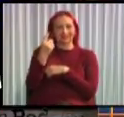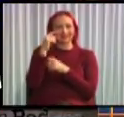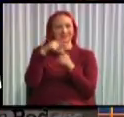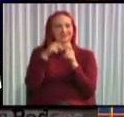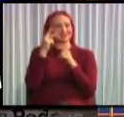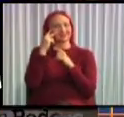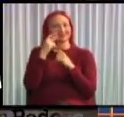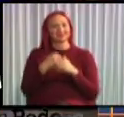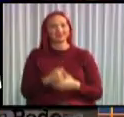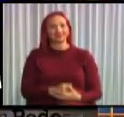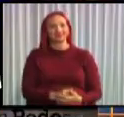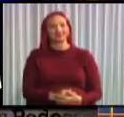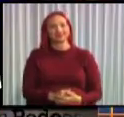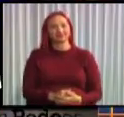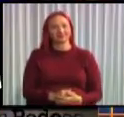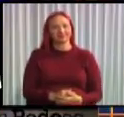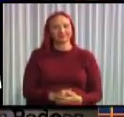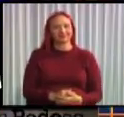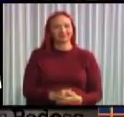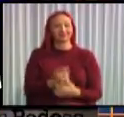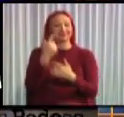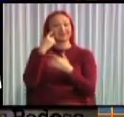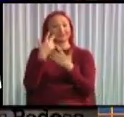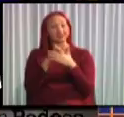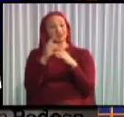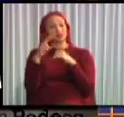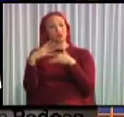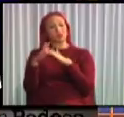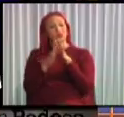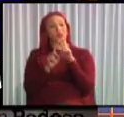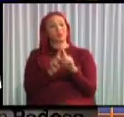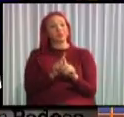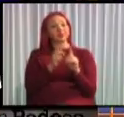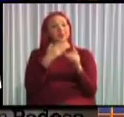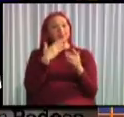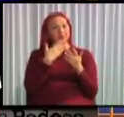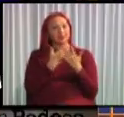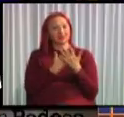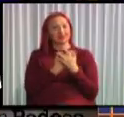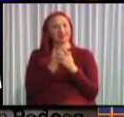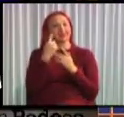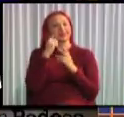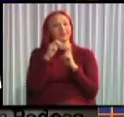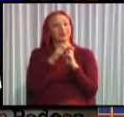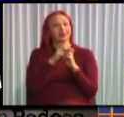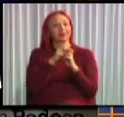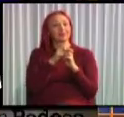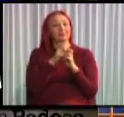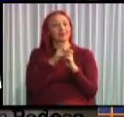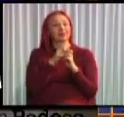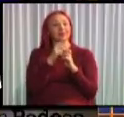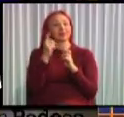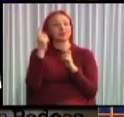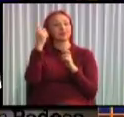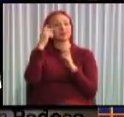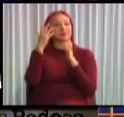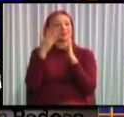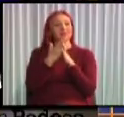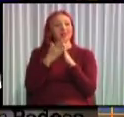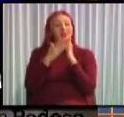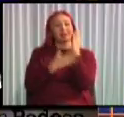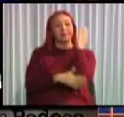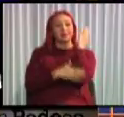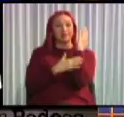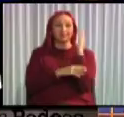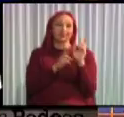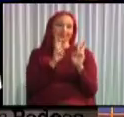Vamos a ver. ¿Ves? No, había muchos trucos con eso, pero el problema de esto es que yo les traje madera para que sean